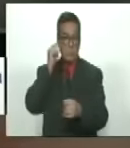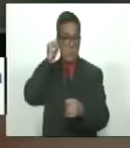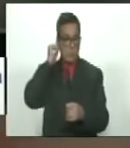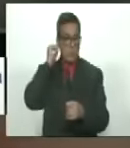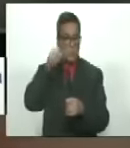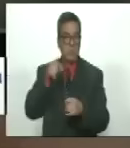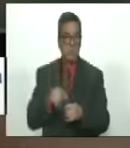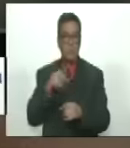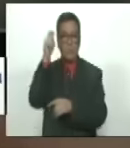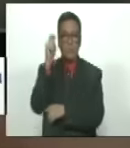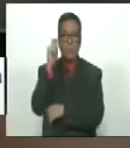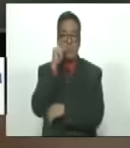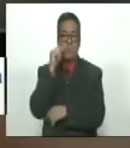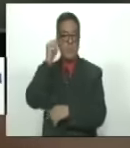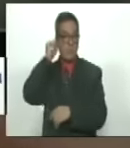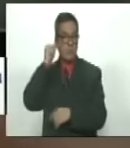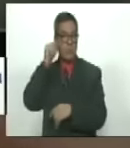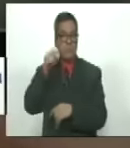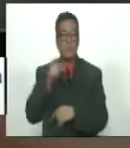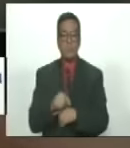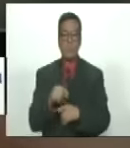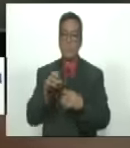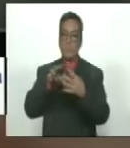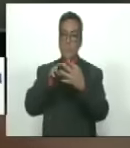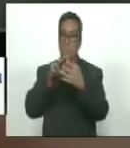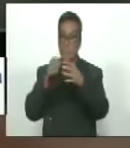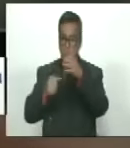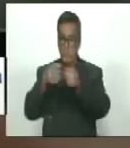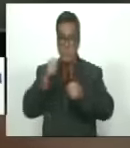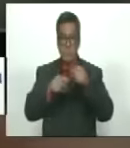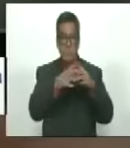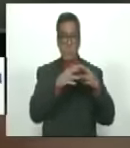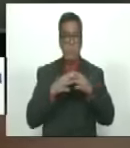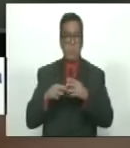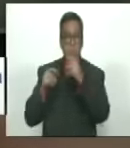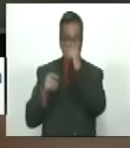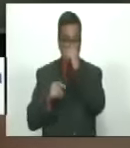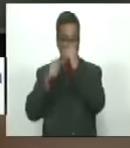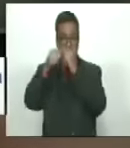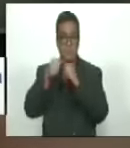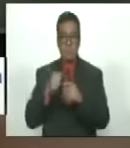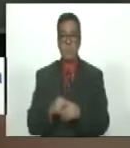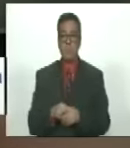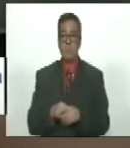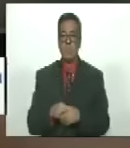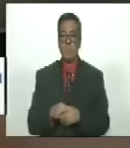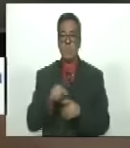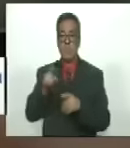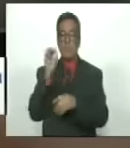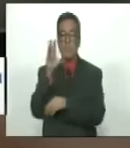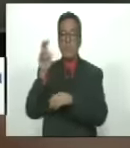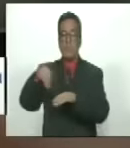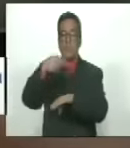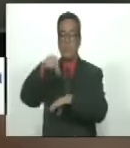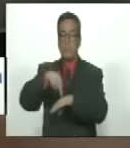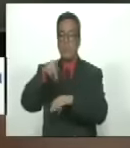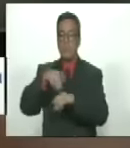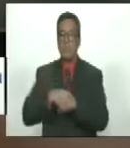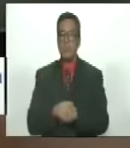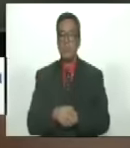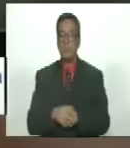hermanas, parlamentarios y parlamentarias comunales, parlamentarios y parlamentarias de esta Asamblea